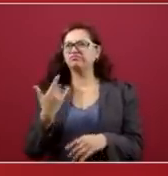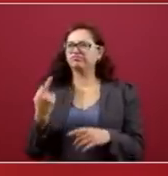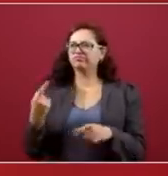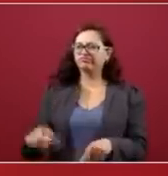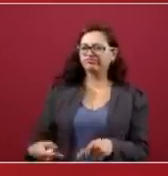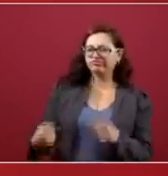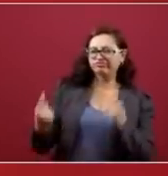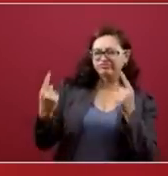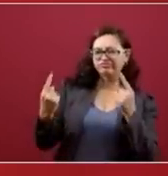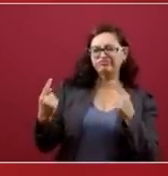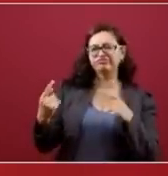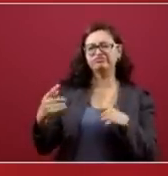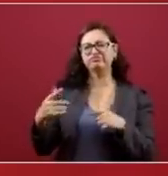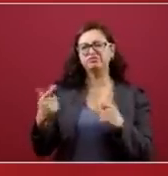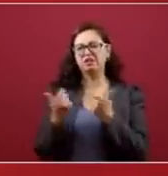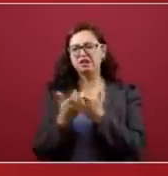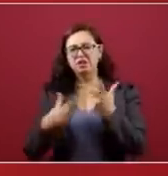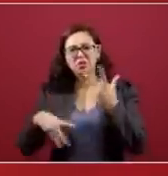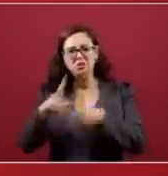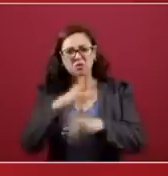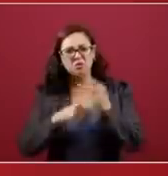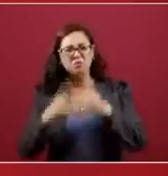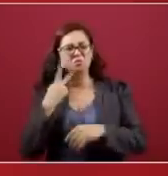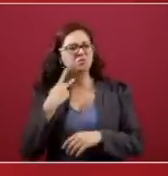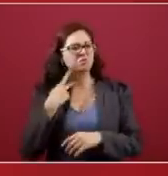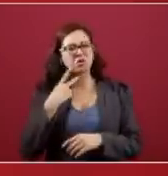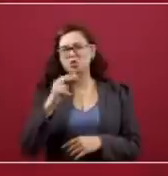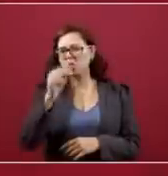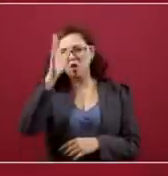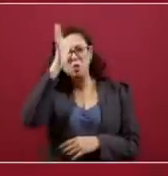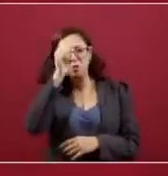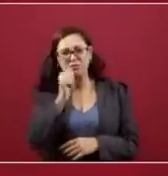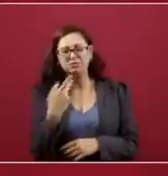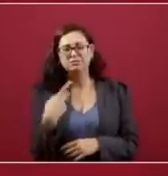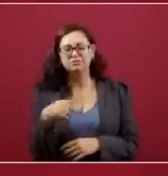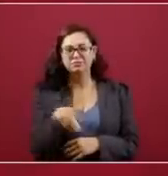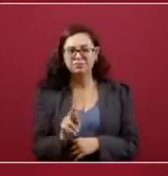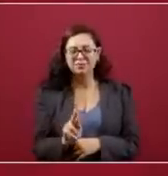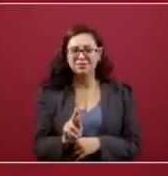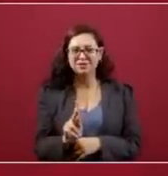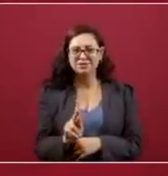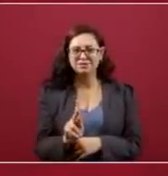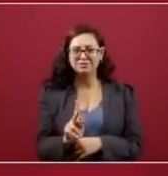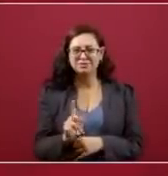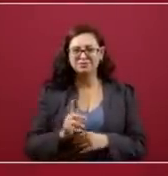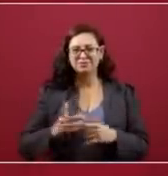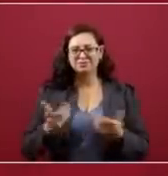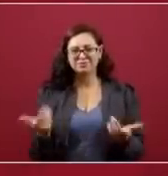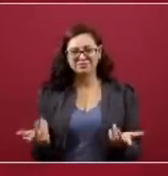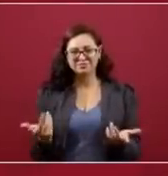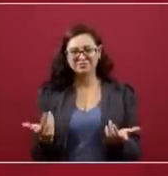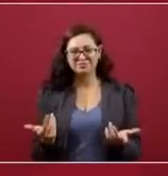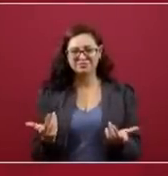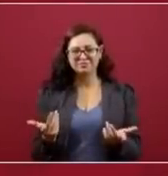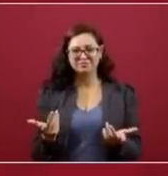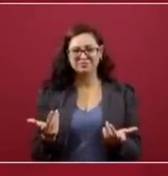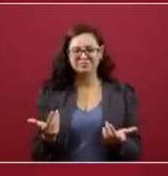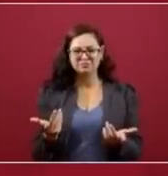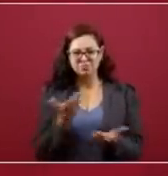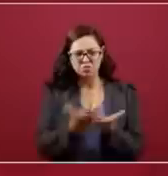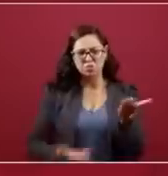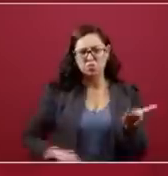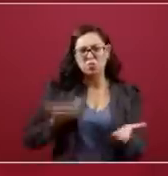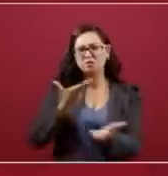con la política económica, pero se pregunta, ¿y cuál es la propuesta alternativa?